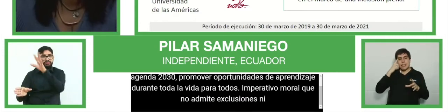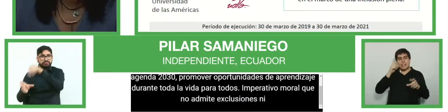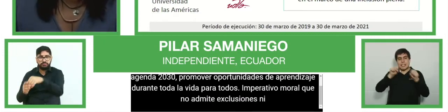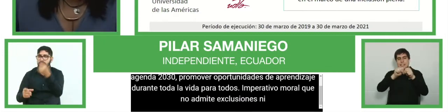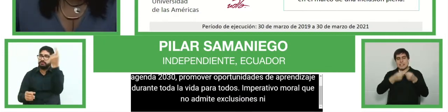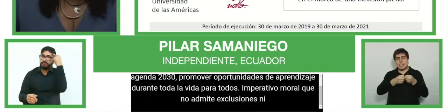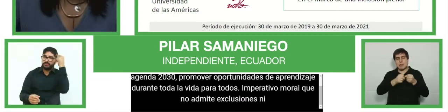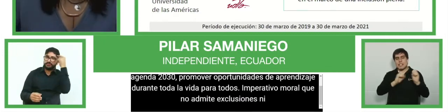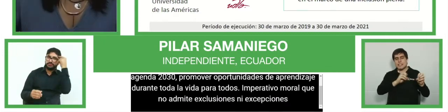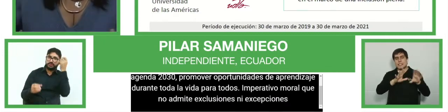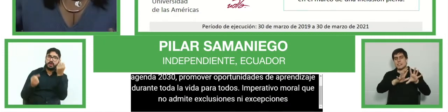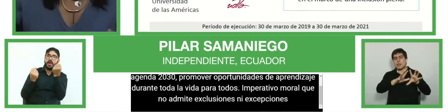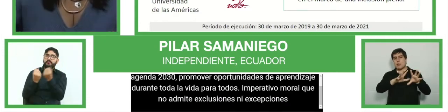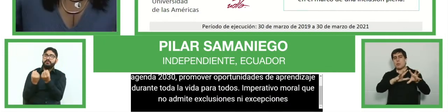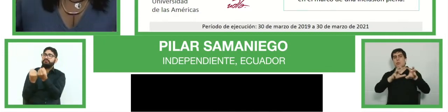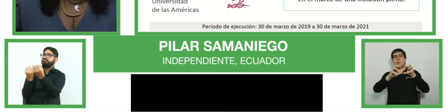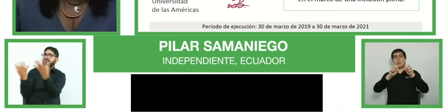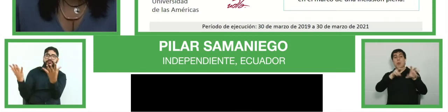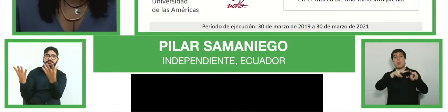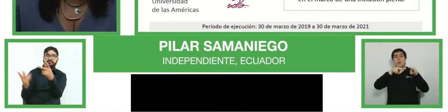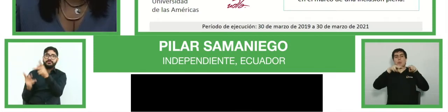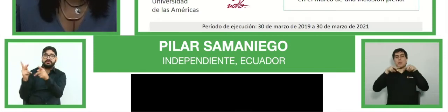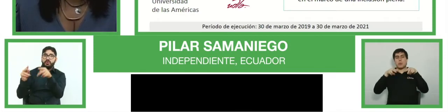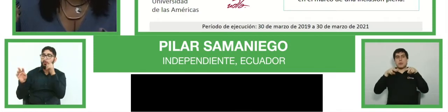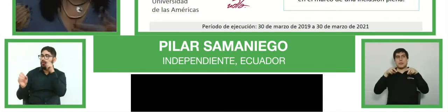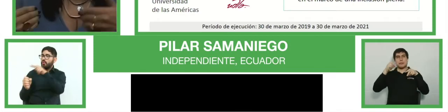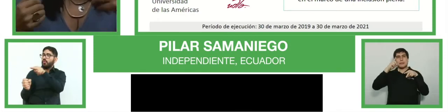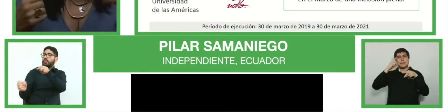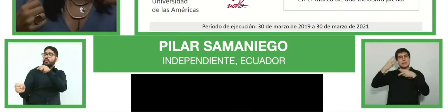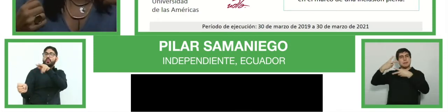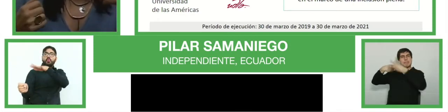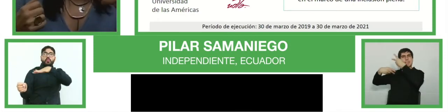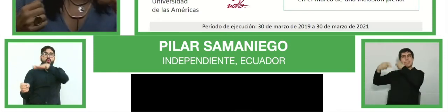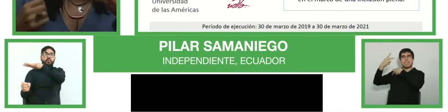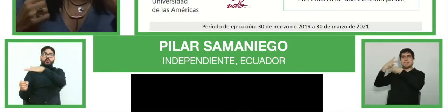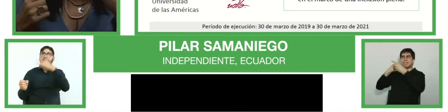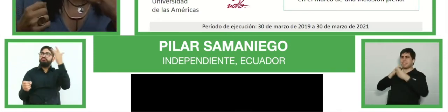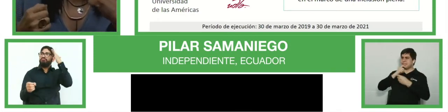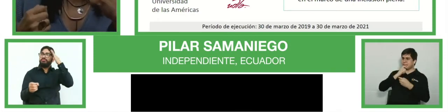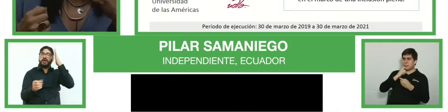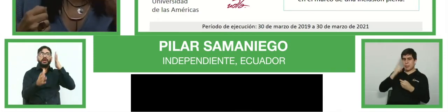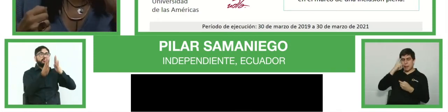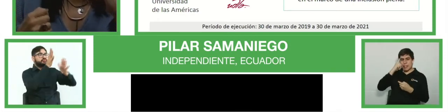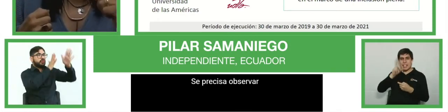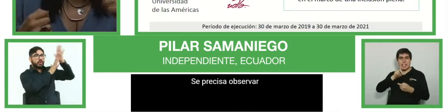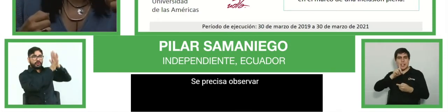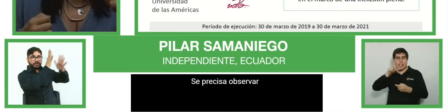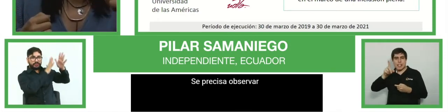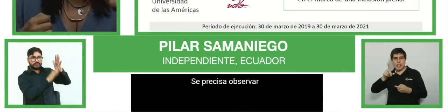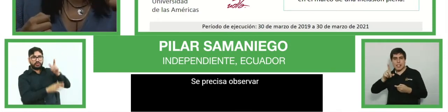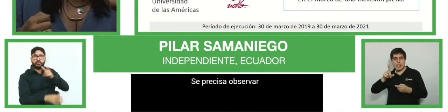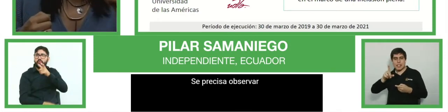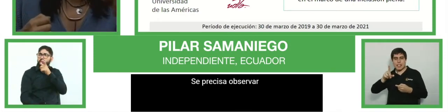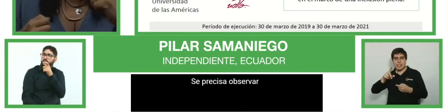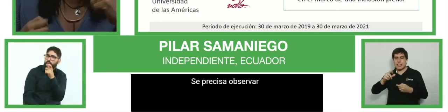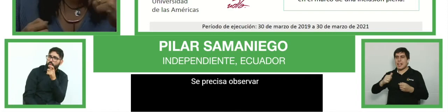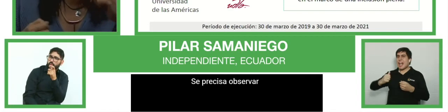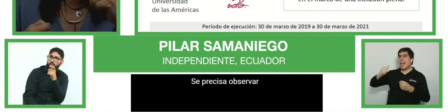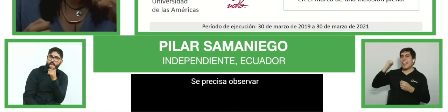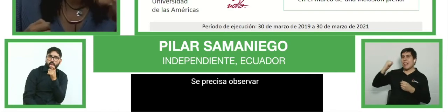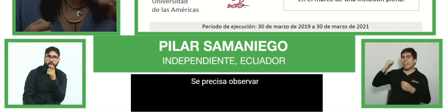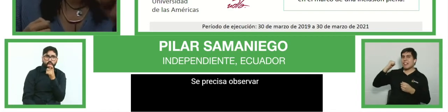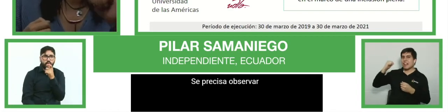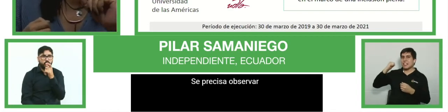precisa observar retrospectivamente para identificar quiénes quedaron atrás y tomar debida